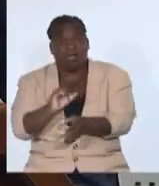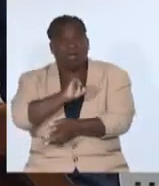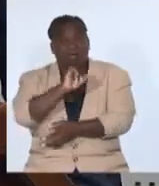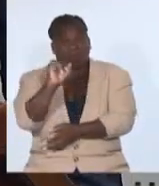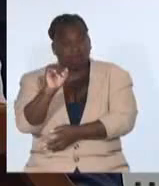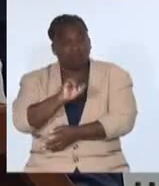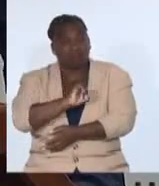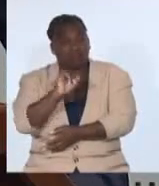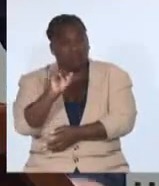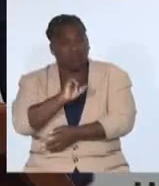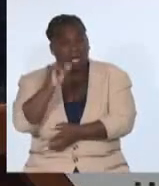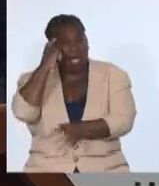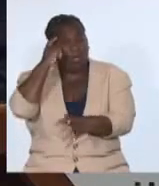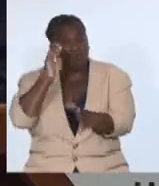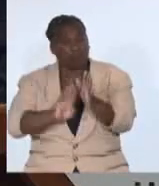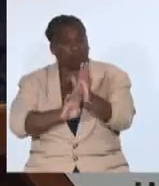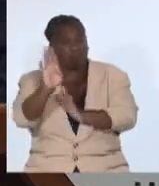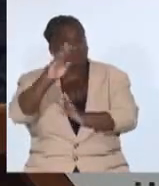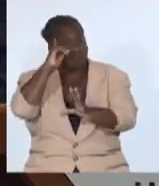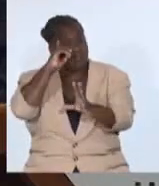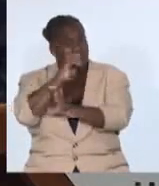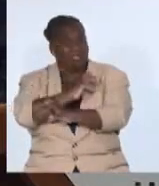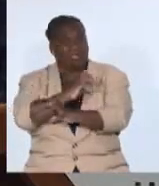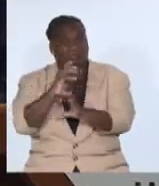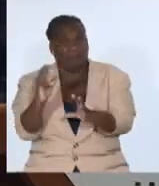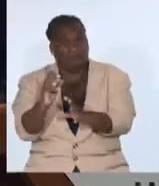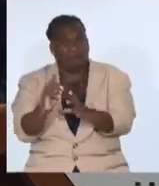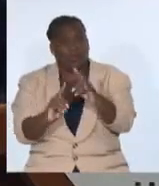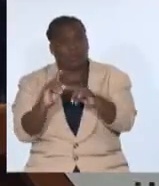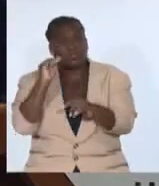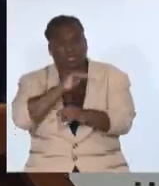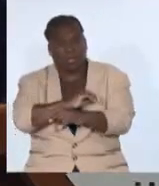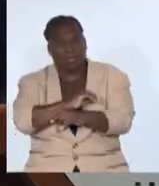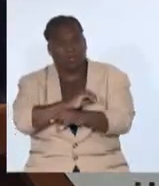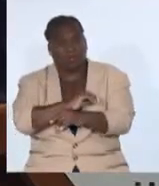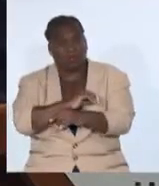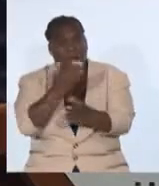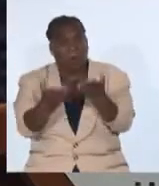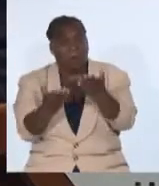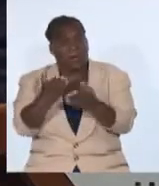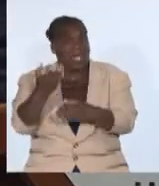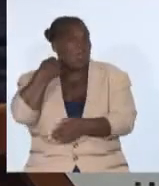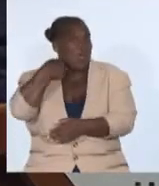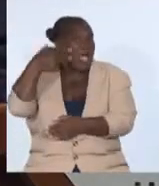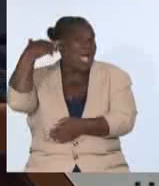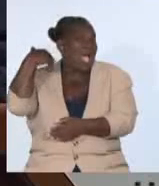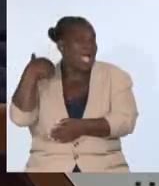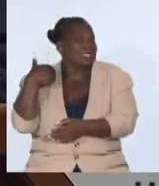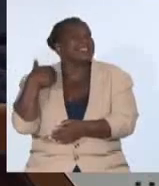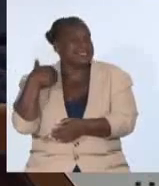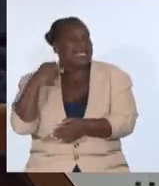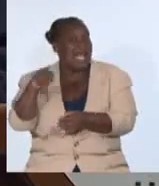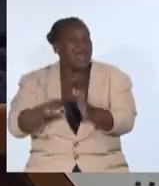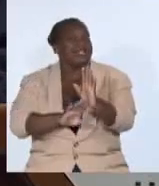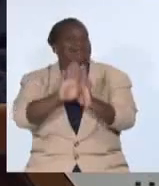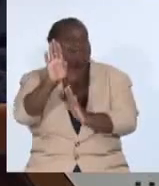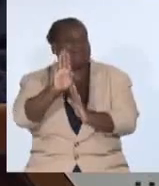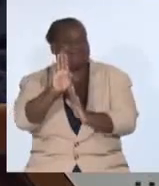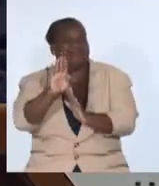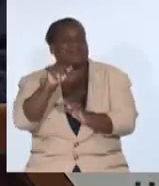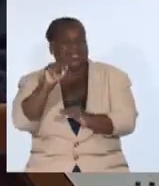un potencial científico técnico inimaginable hace un par de décadas con una capacidad extraordinaria